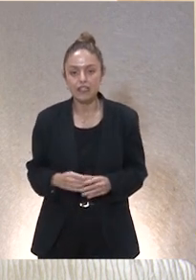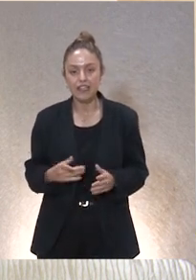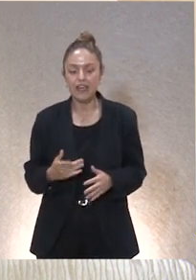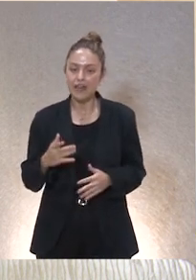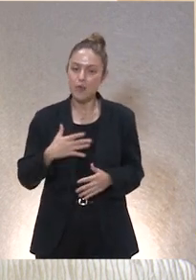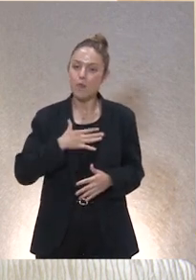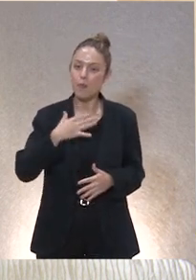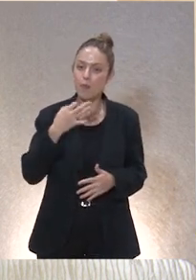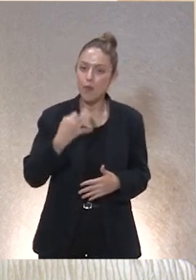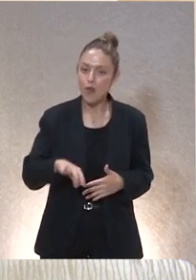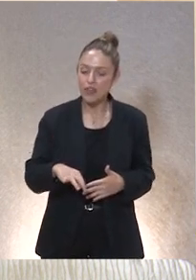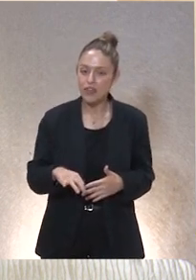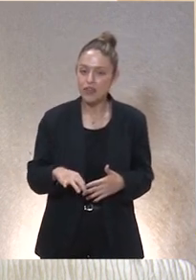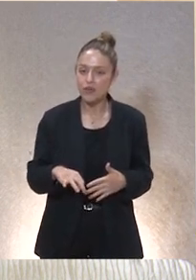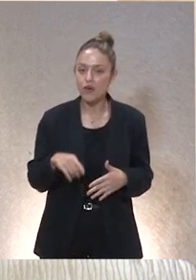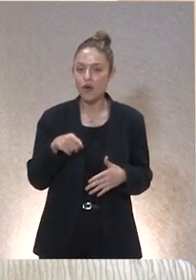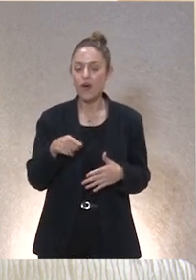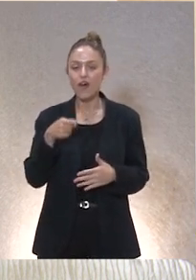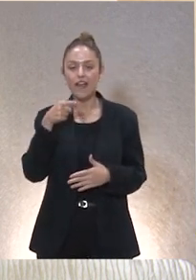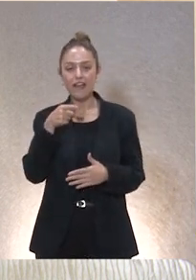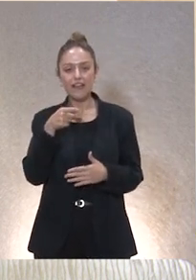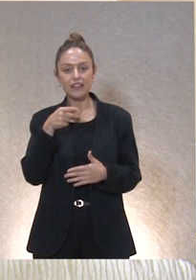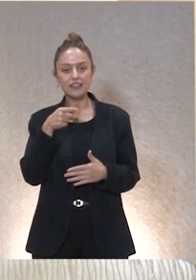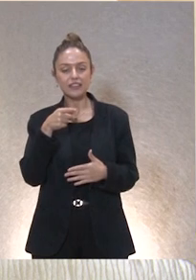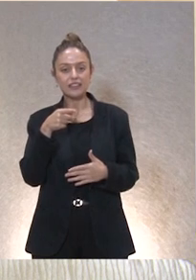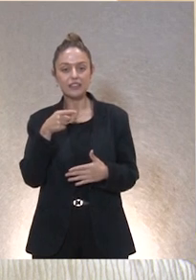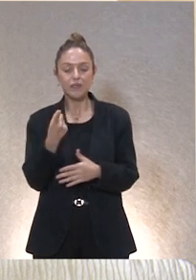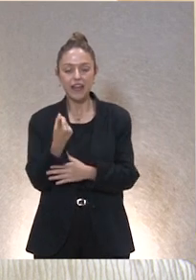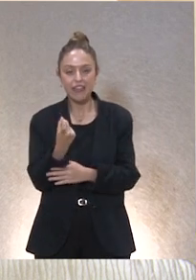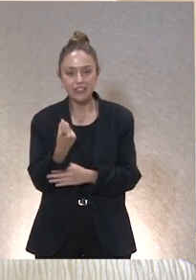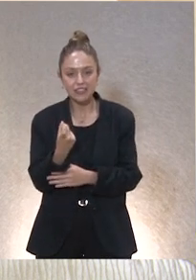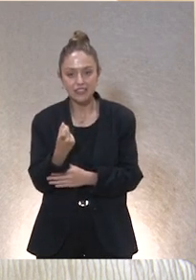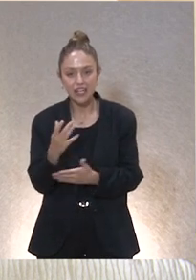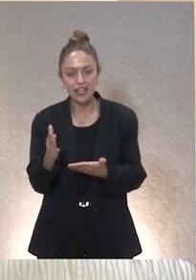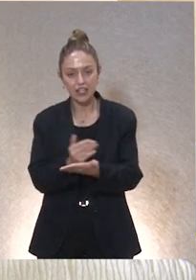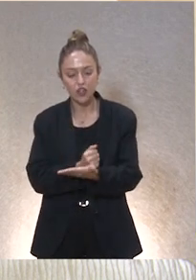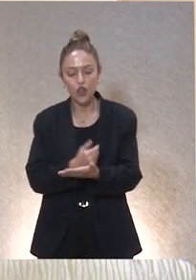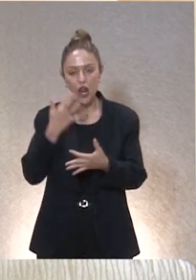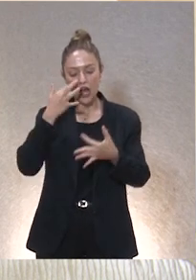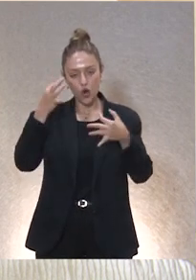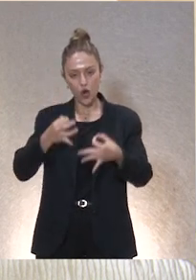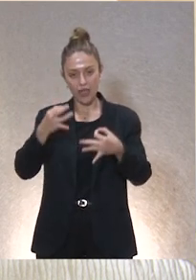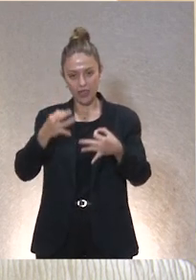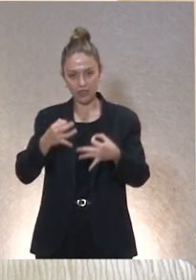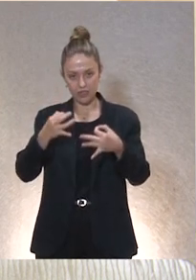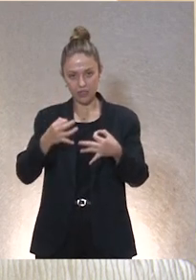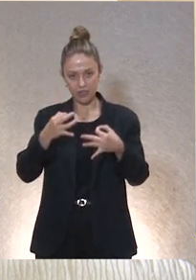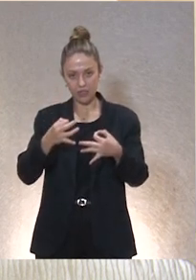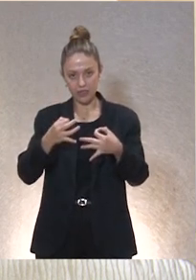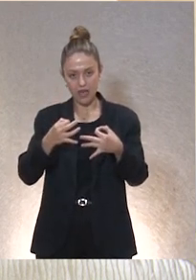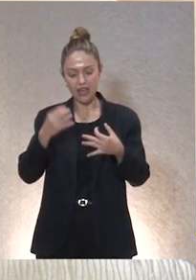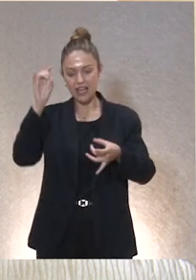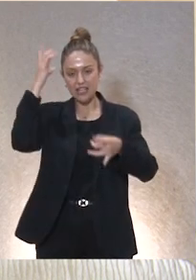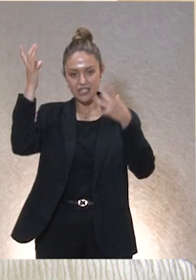podido entrever una virtud en ti tan poco común como necesaria en todos la coherencia la coherencia en las